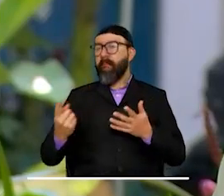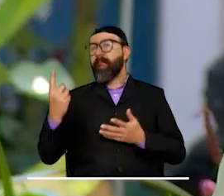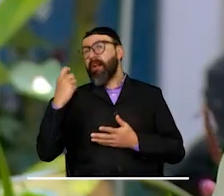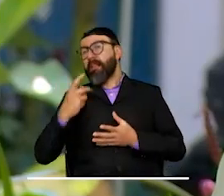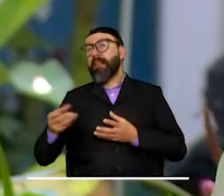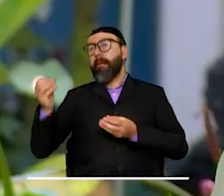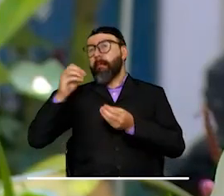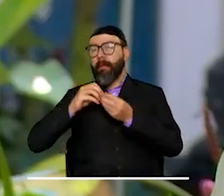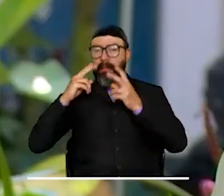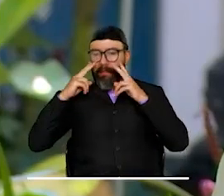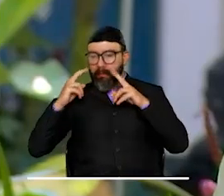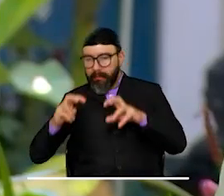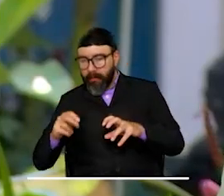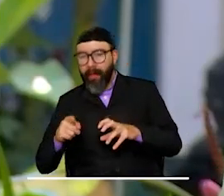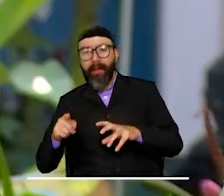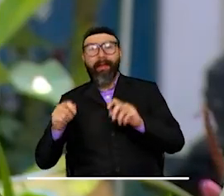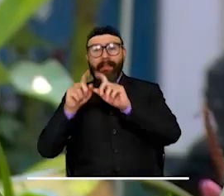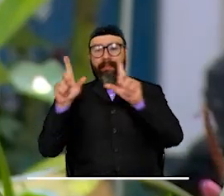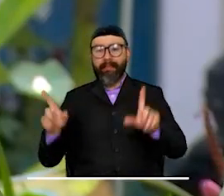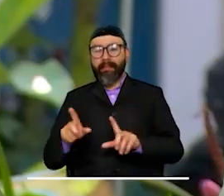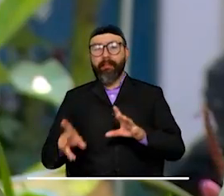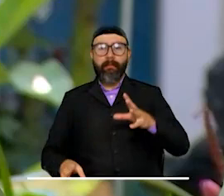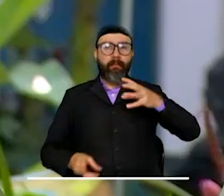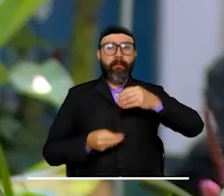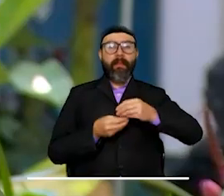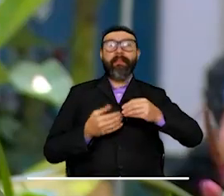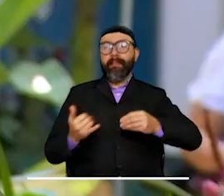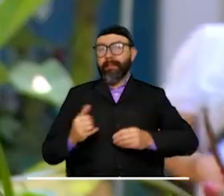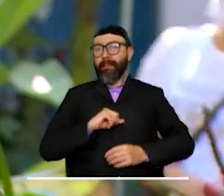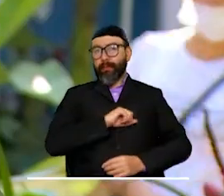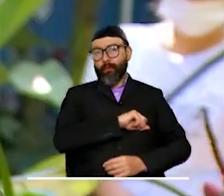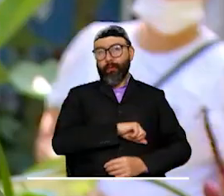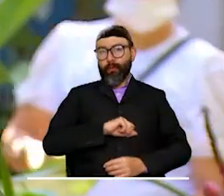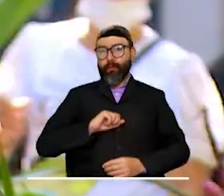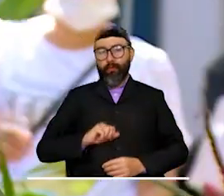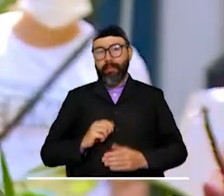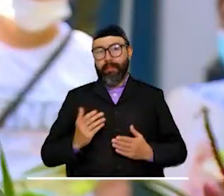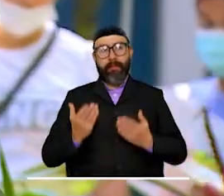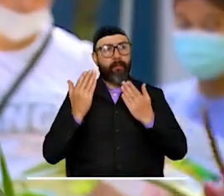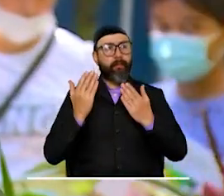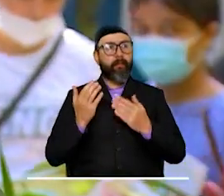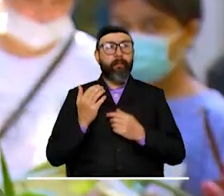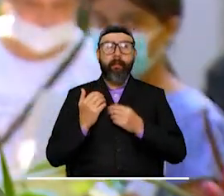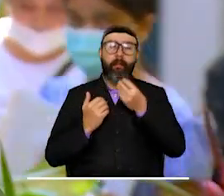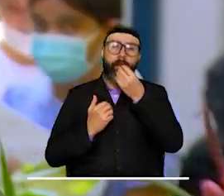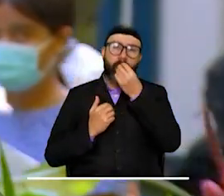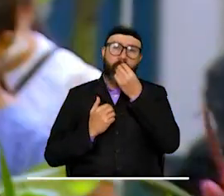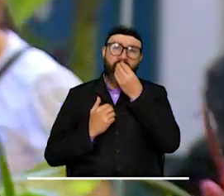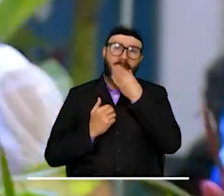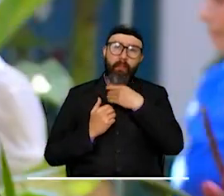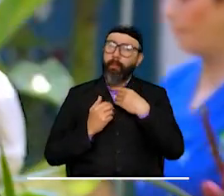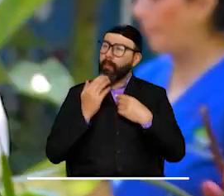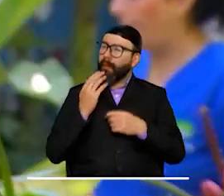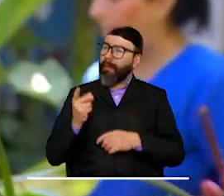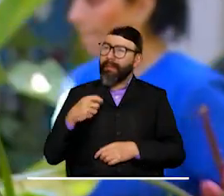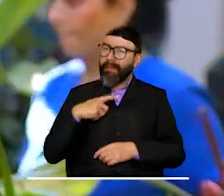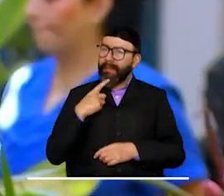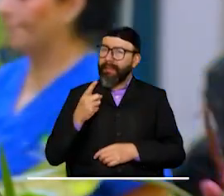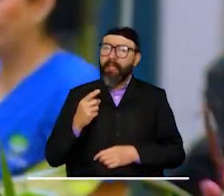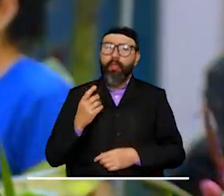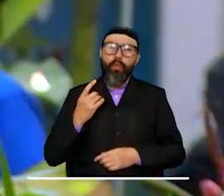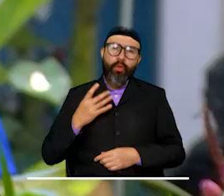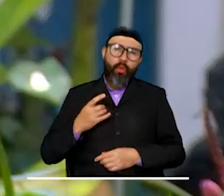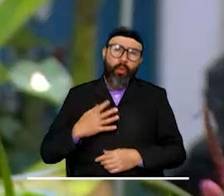exámenes que nos complementan la ecografía. En estos casos, por ejemplo, del dolor abdominal,